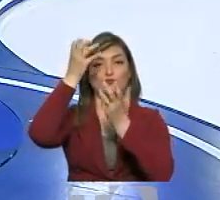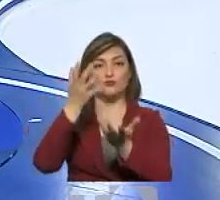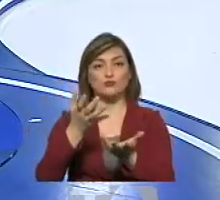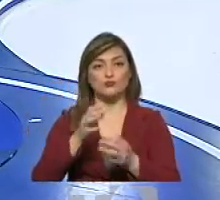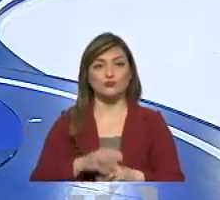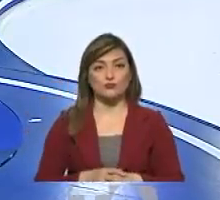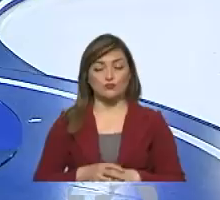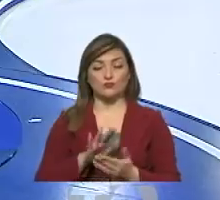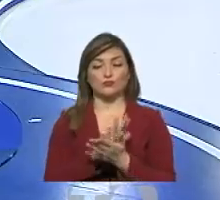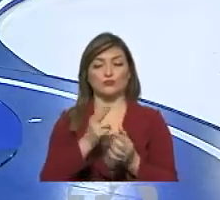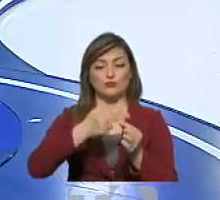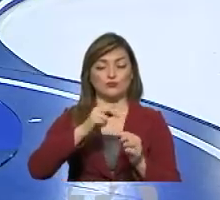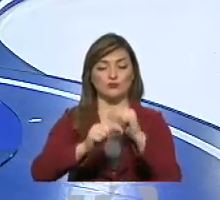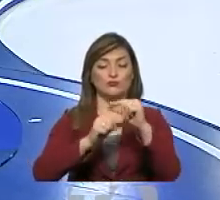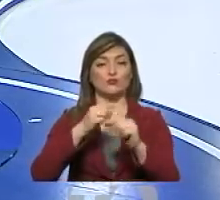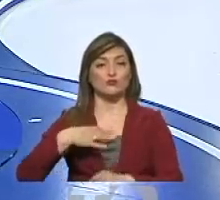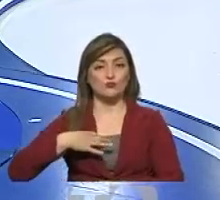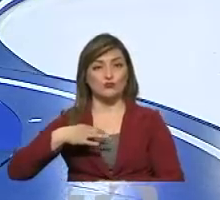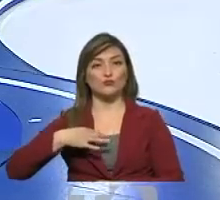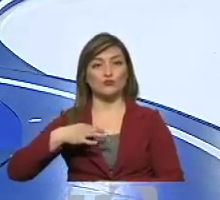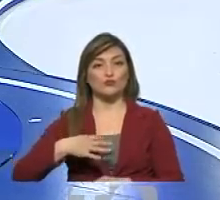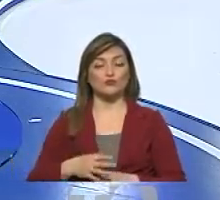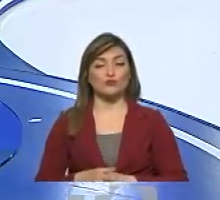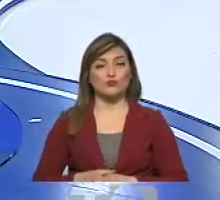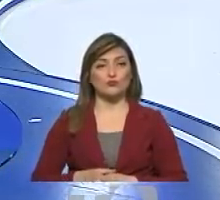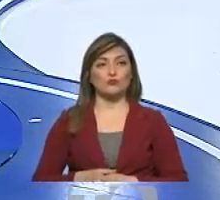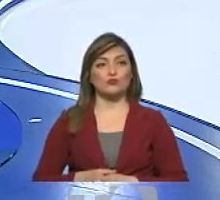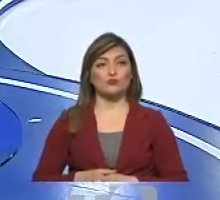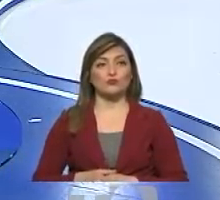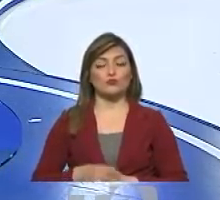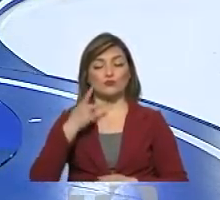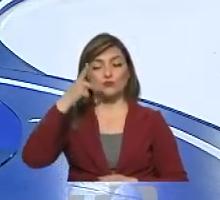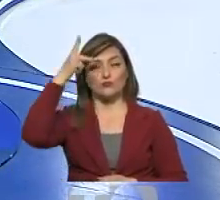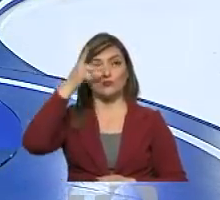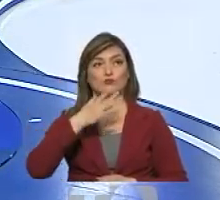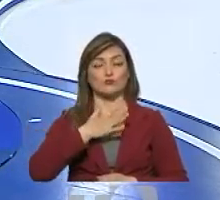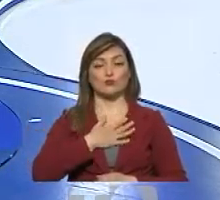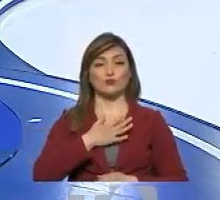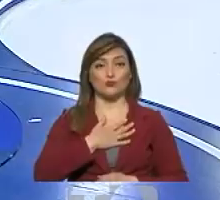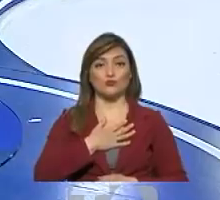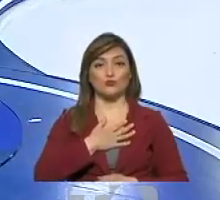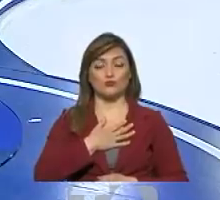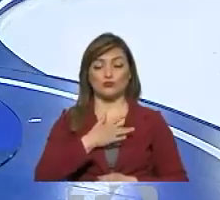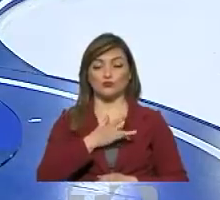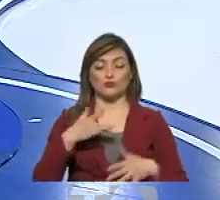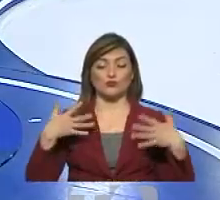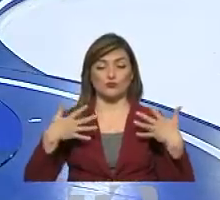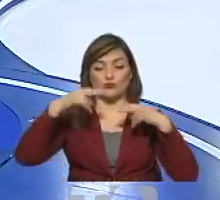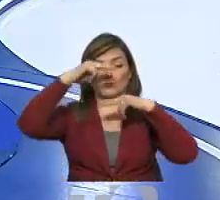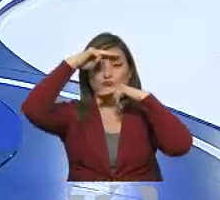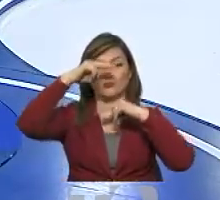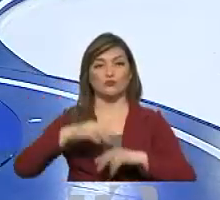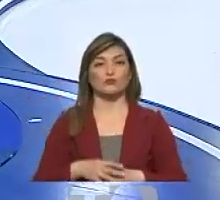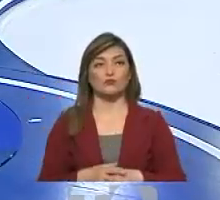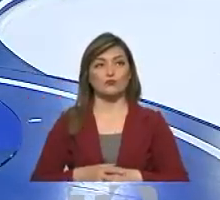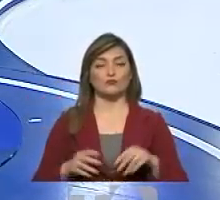se va a dar el retorno progresivo, voluntario a clases y muchos padres, entre esos me incluyo, estamos contentos por esa noticia.